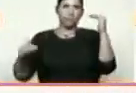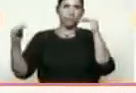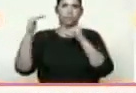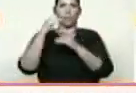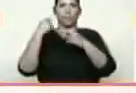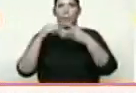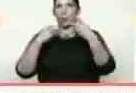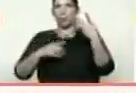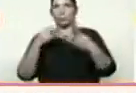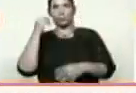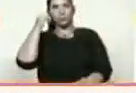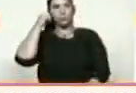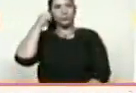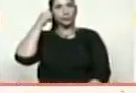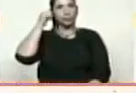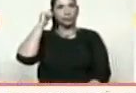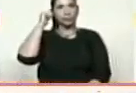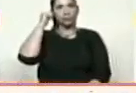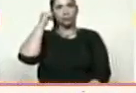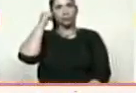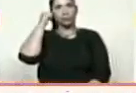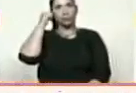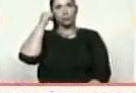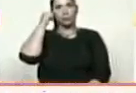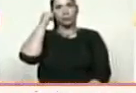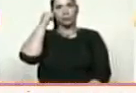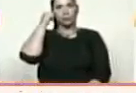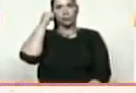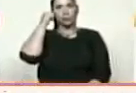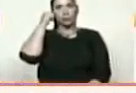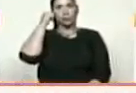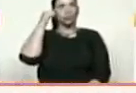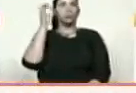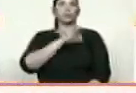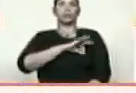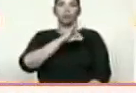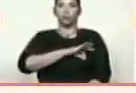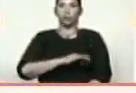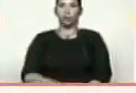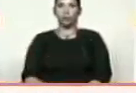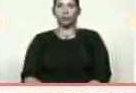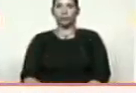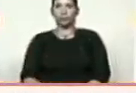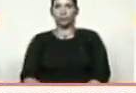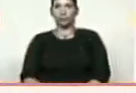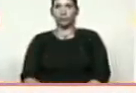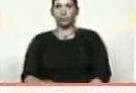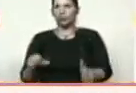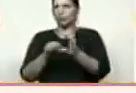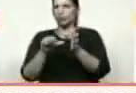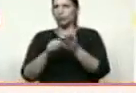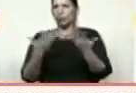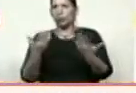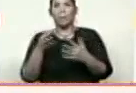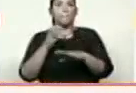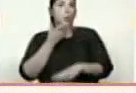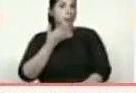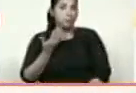de tiempo. Y éramos una referencia en lo social. Estados Unidos no podía aceptar eso. Y Maduro